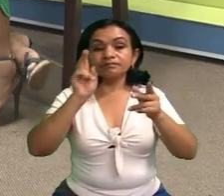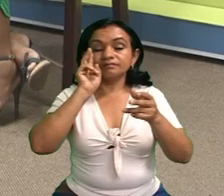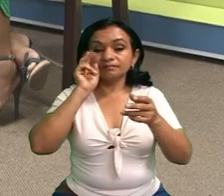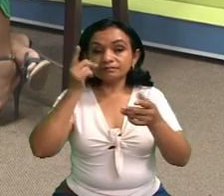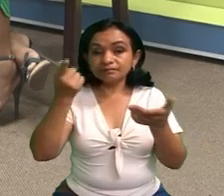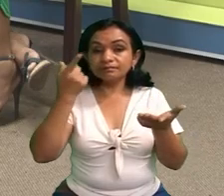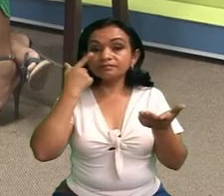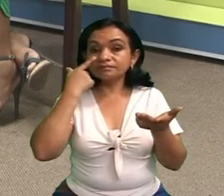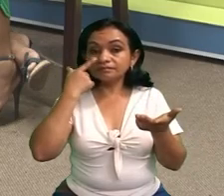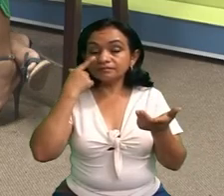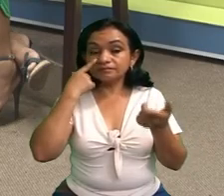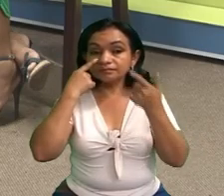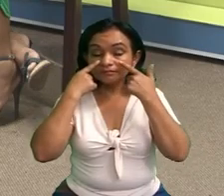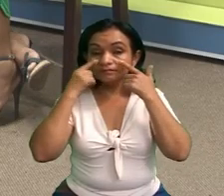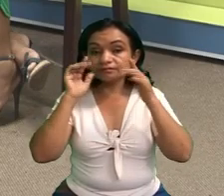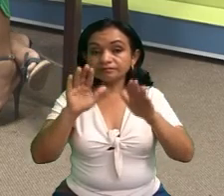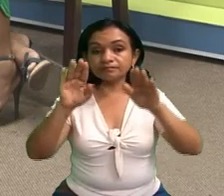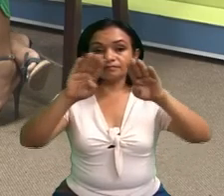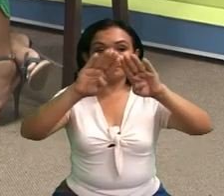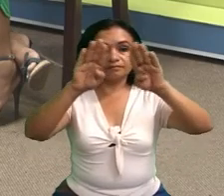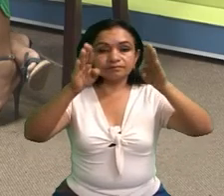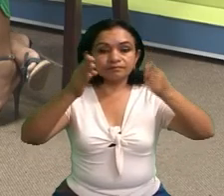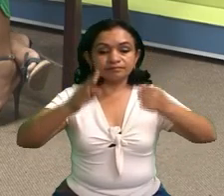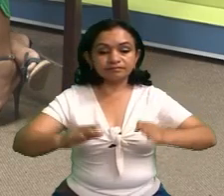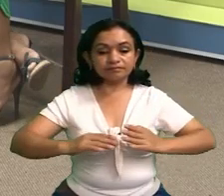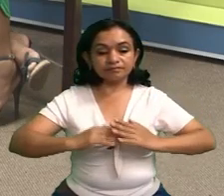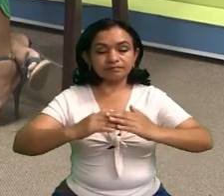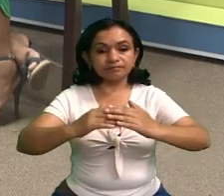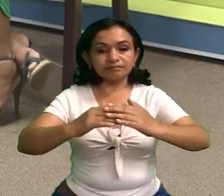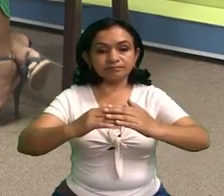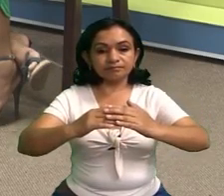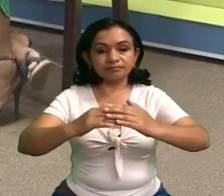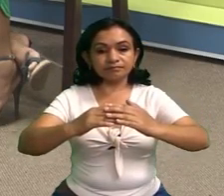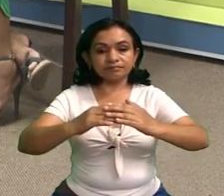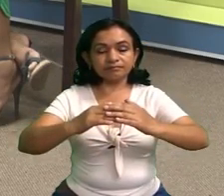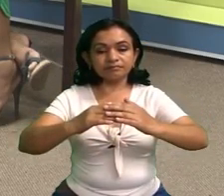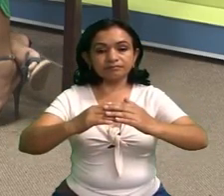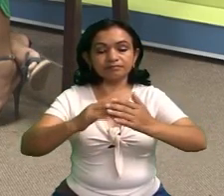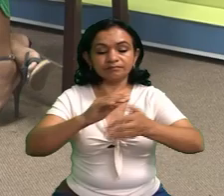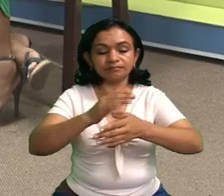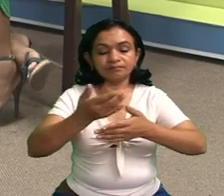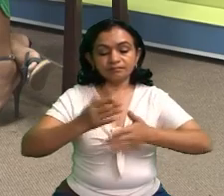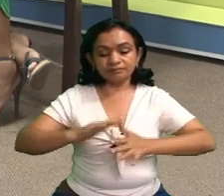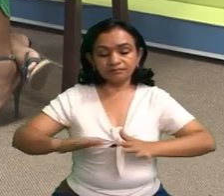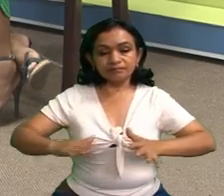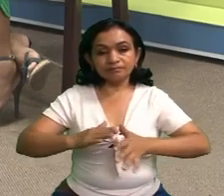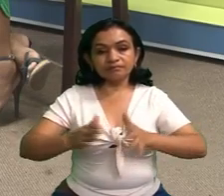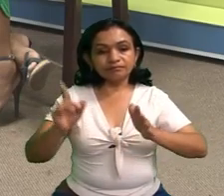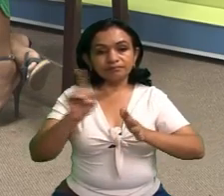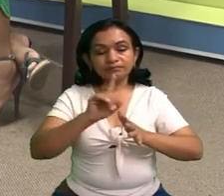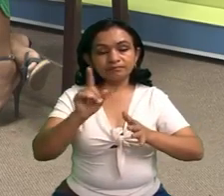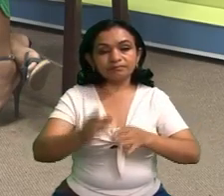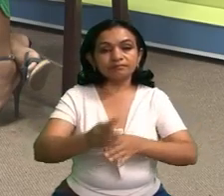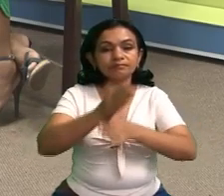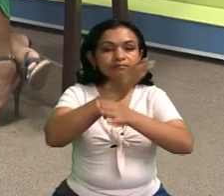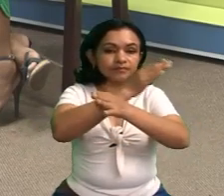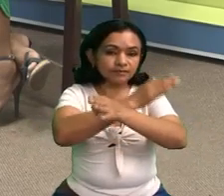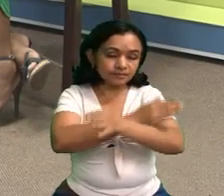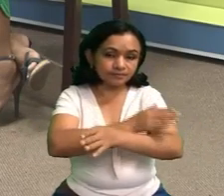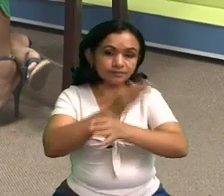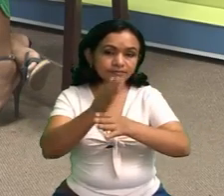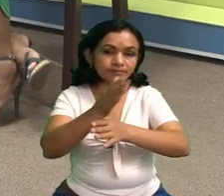¿por qué? ¿Qué pasa con la embarazada? Me enteré que estoy embarazada y comienzo a ponerme crema. No, esto tienen que hacerlo desde antes,